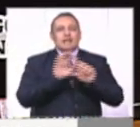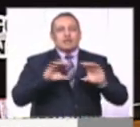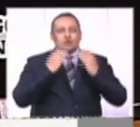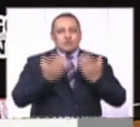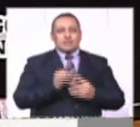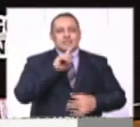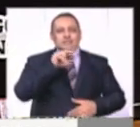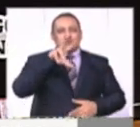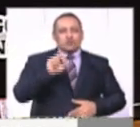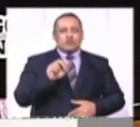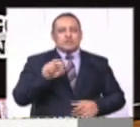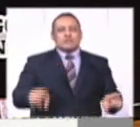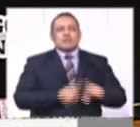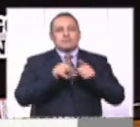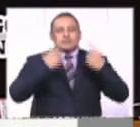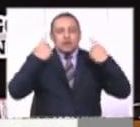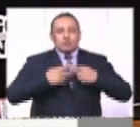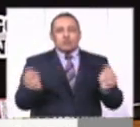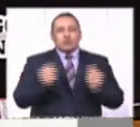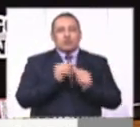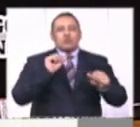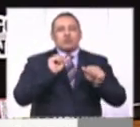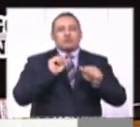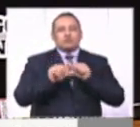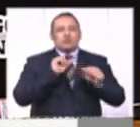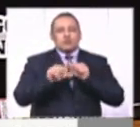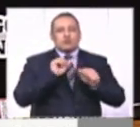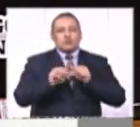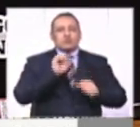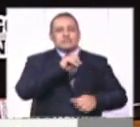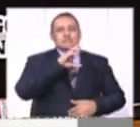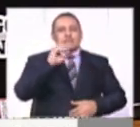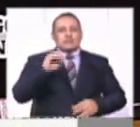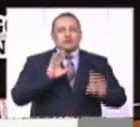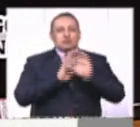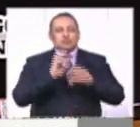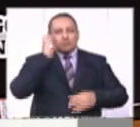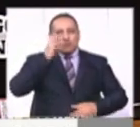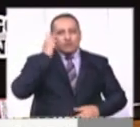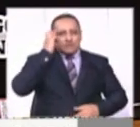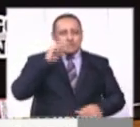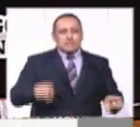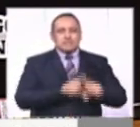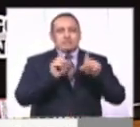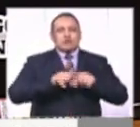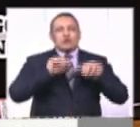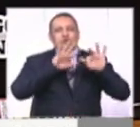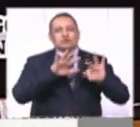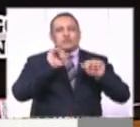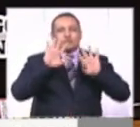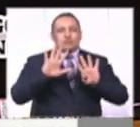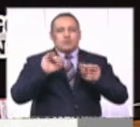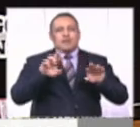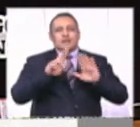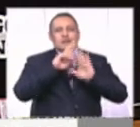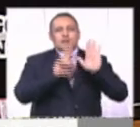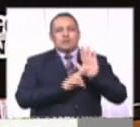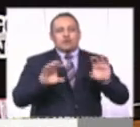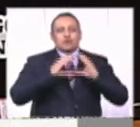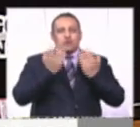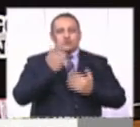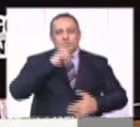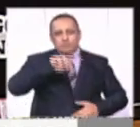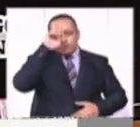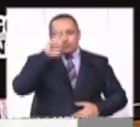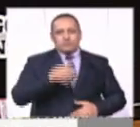de30 de conformidad con los artículos 100 de la constitución política y 89 del reglamento del Congreso